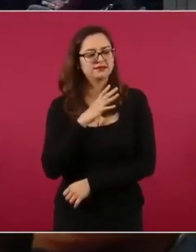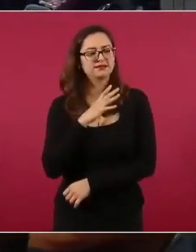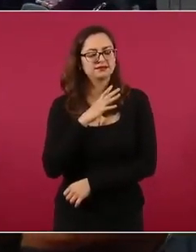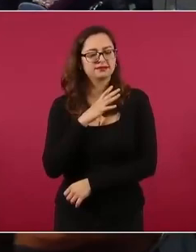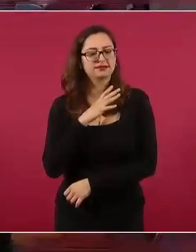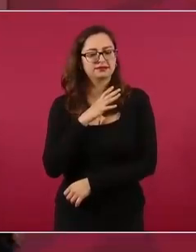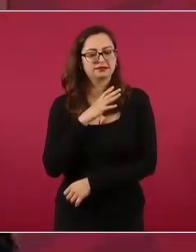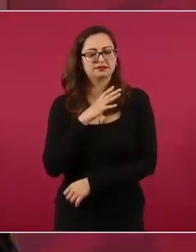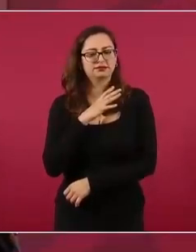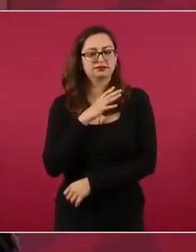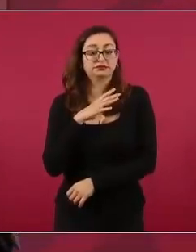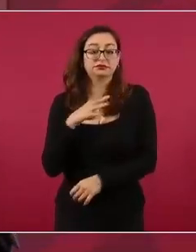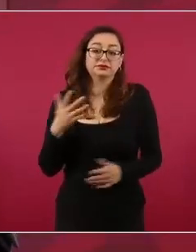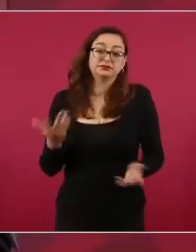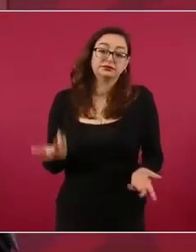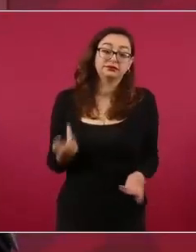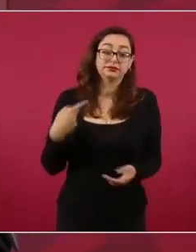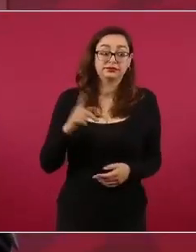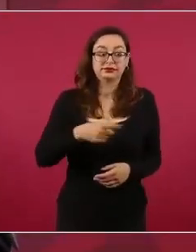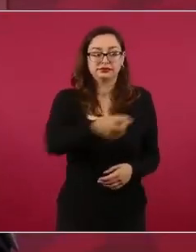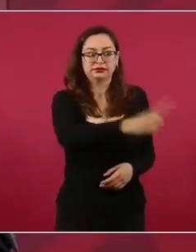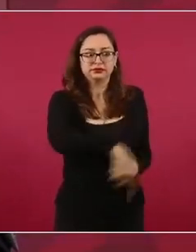pero todo eso lo